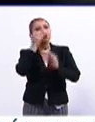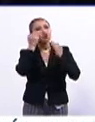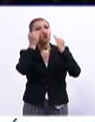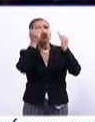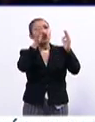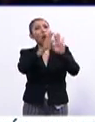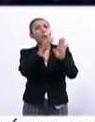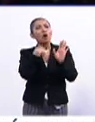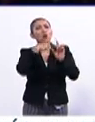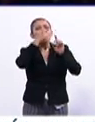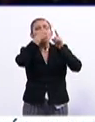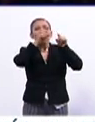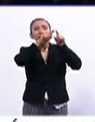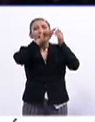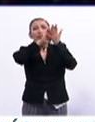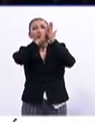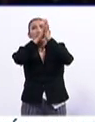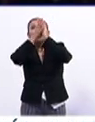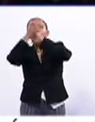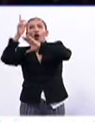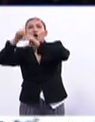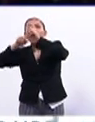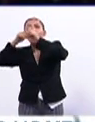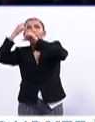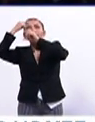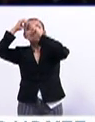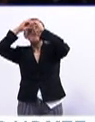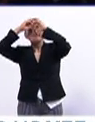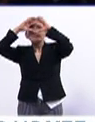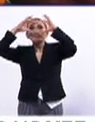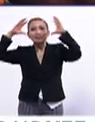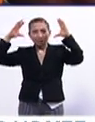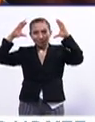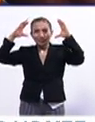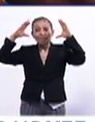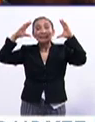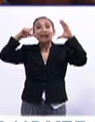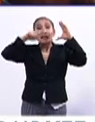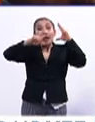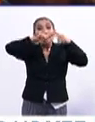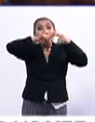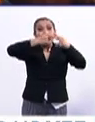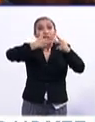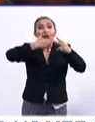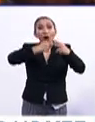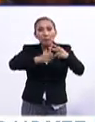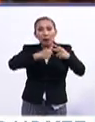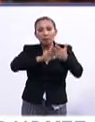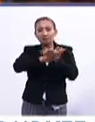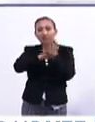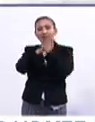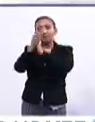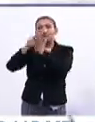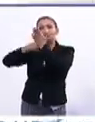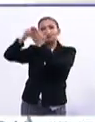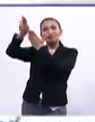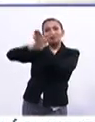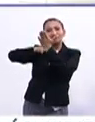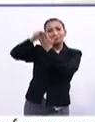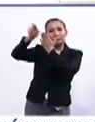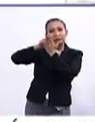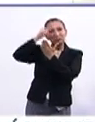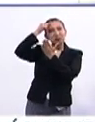presenció como las notas se transformaban en colores dentro de su cabeza desde ese momento se convirtió en